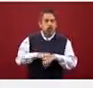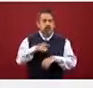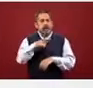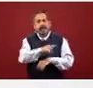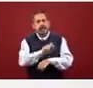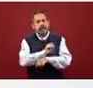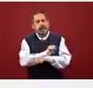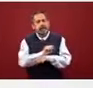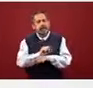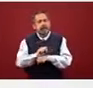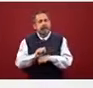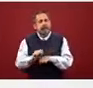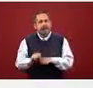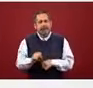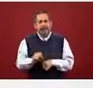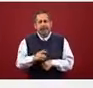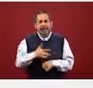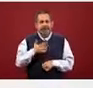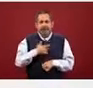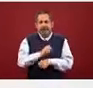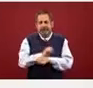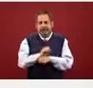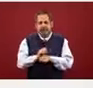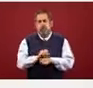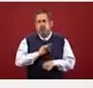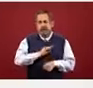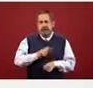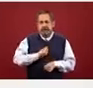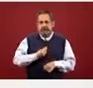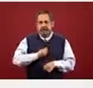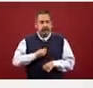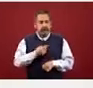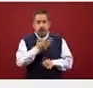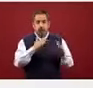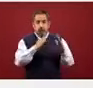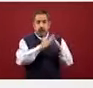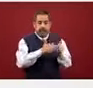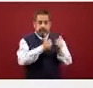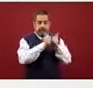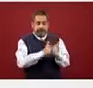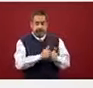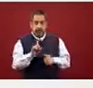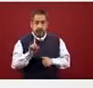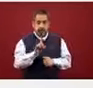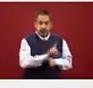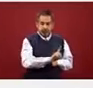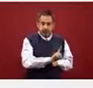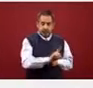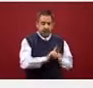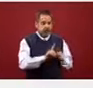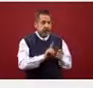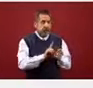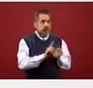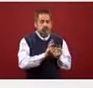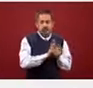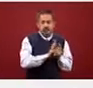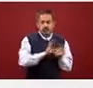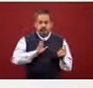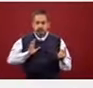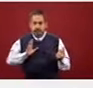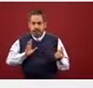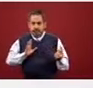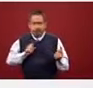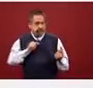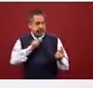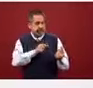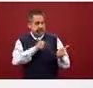es suficientemente leve como para que puedan ser simplemente puestos en un aislamiento voluntario preventivo, que